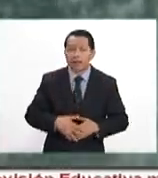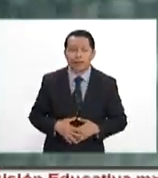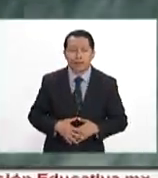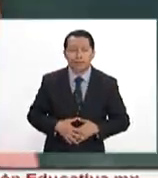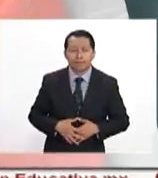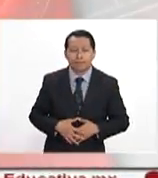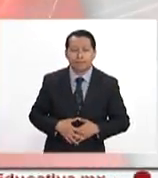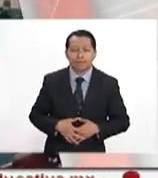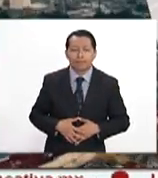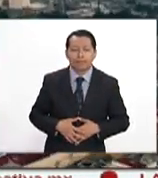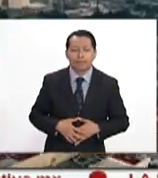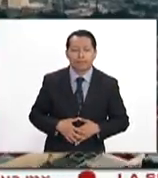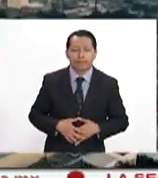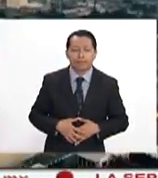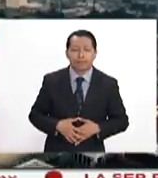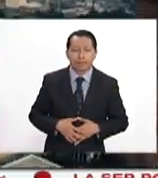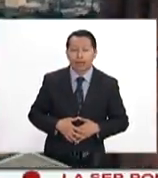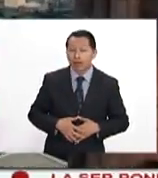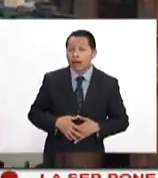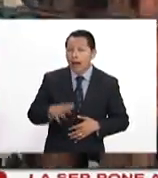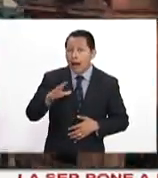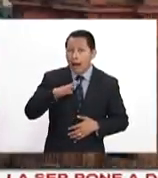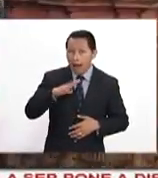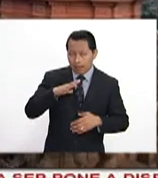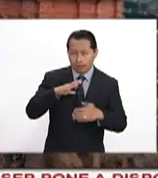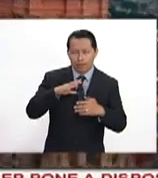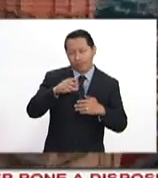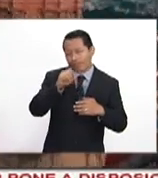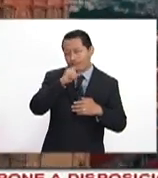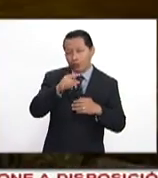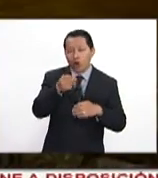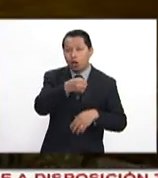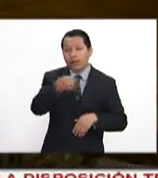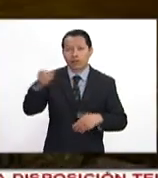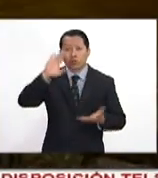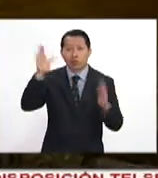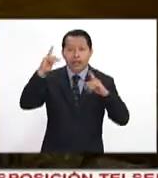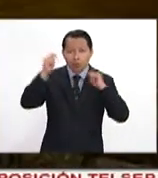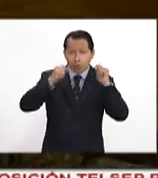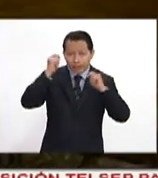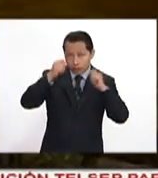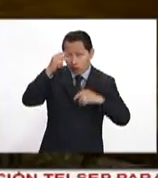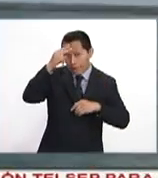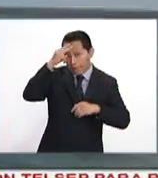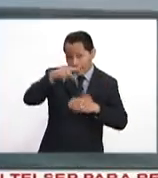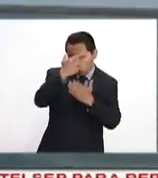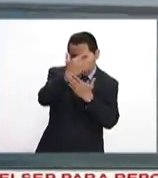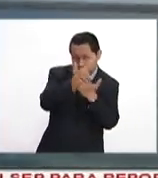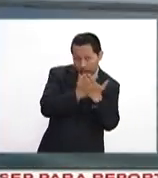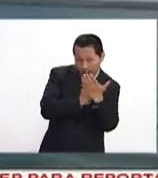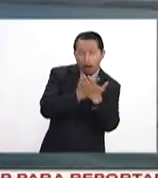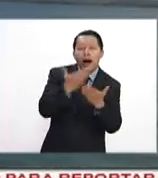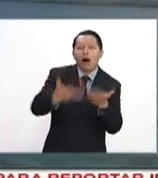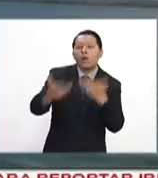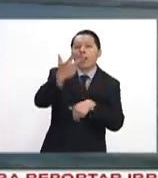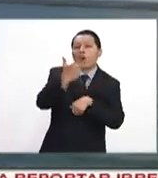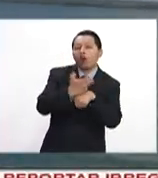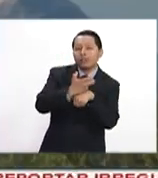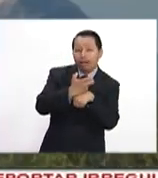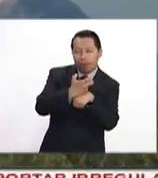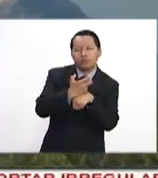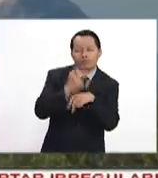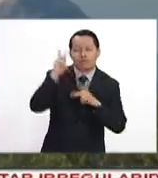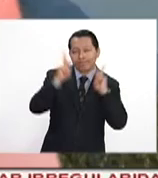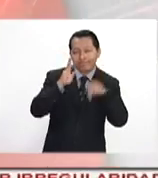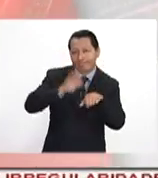Comercio. De acuerdo con el ranking de la Organización Mundial de Turismo, México es el 8º país más visitado del